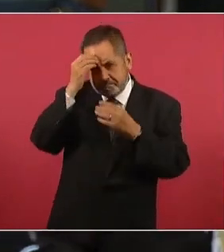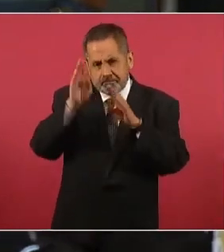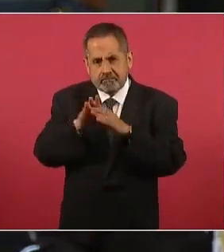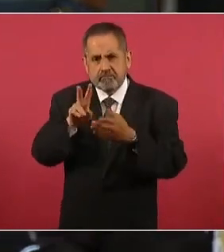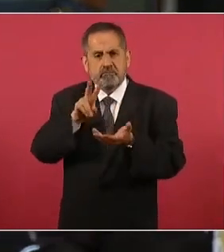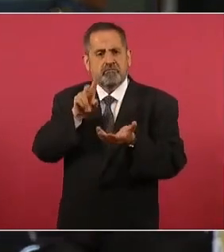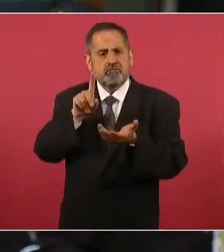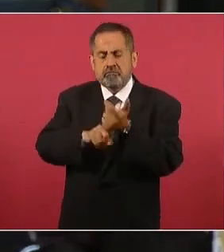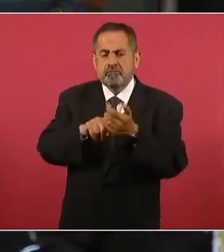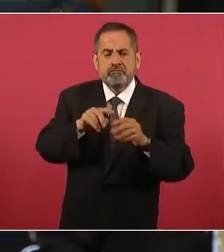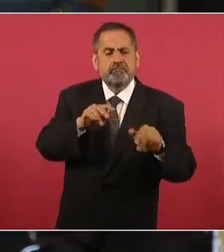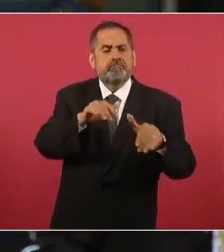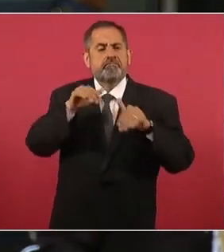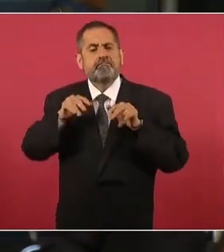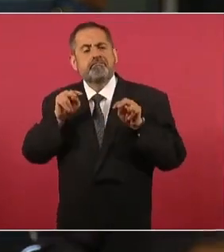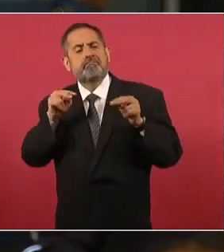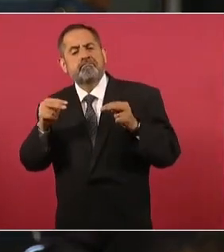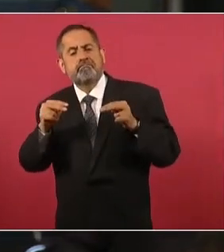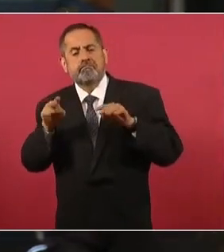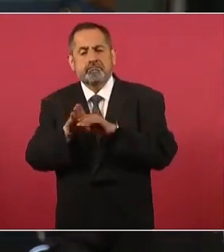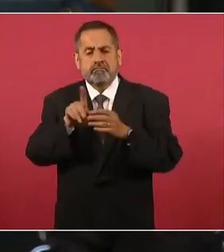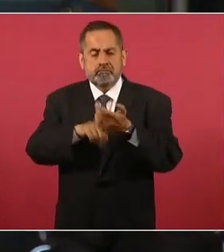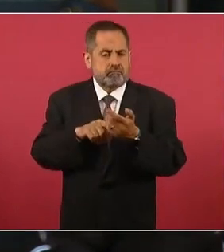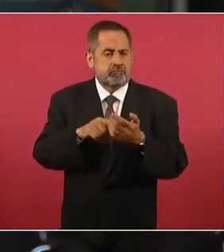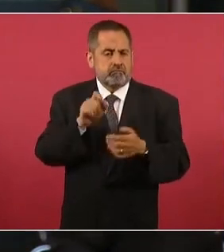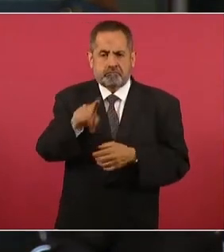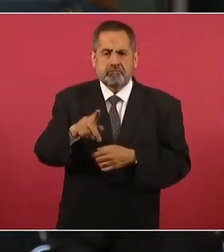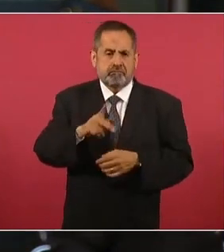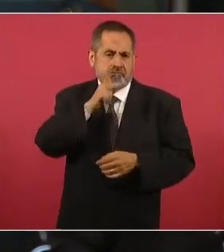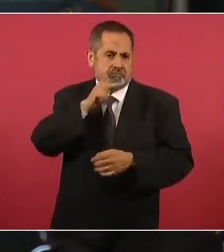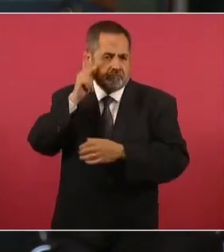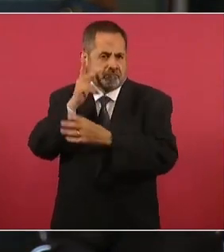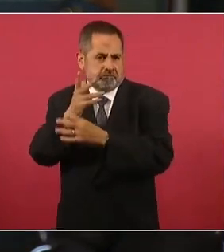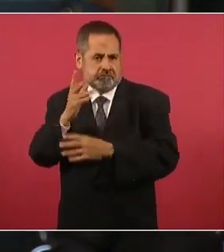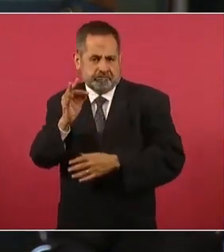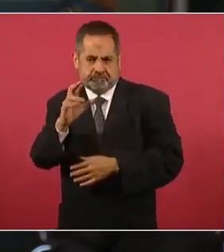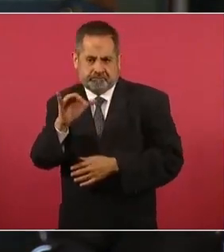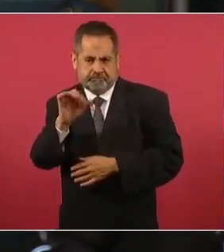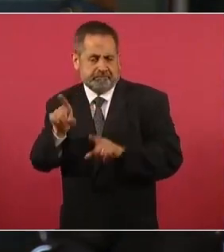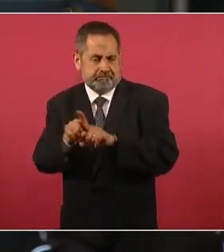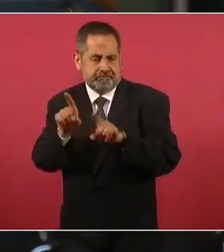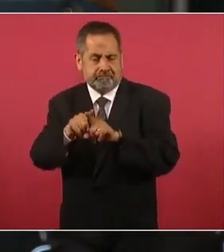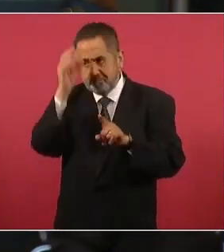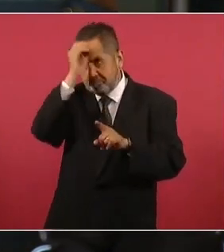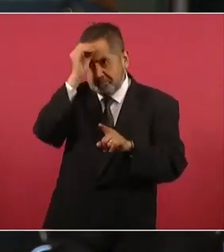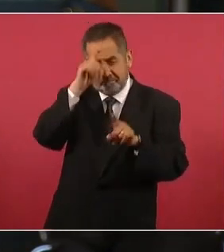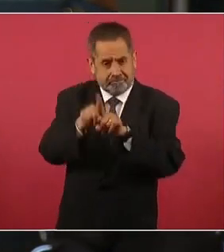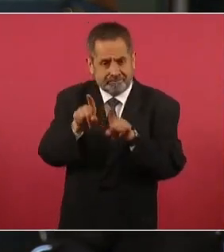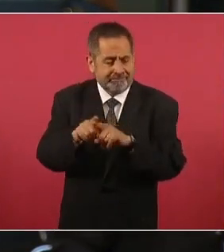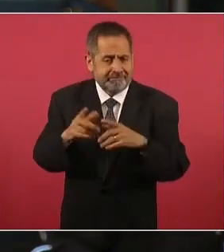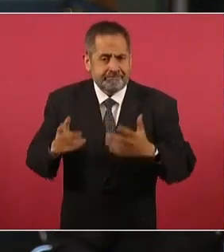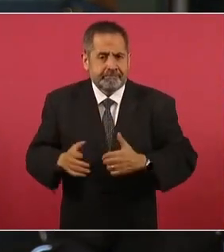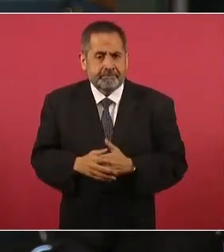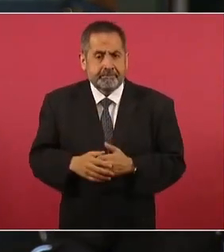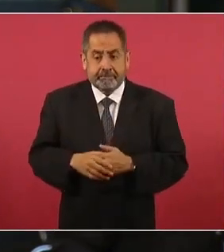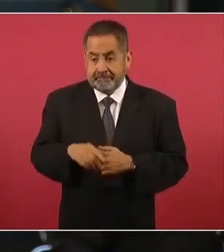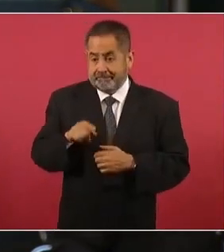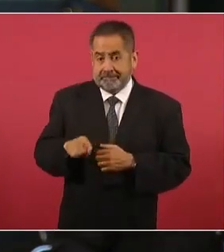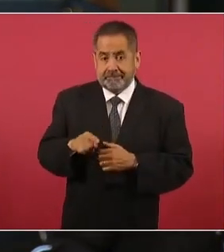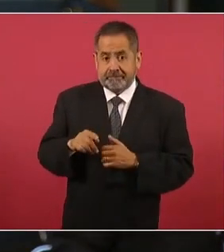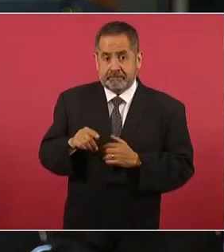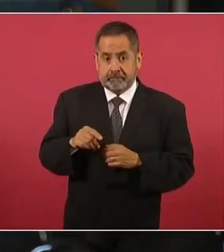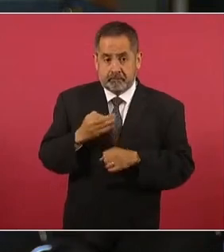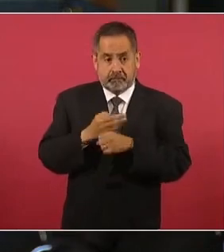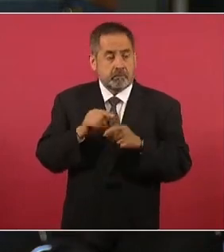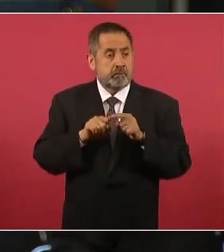la periferia, desde donde se ve la realidad, como lo planteaba el Papa Francisco, porque saliendo de aquí yo me voy